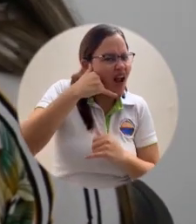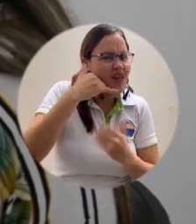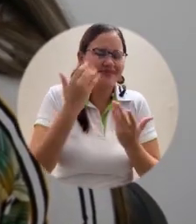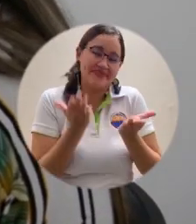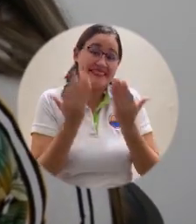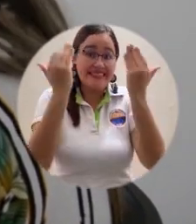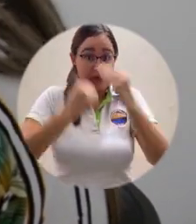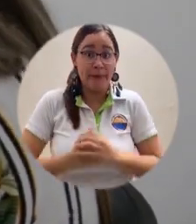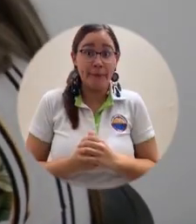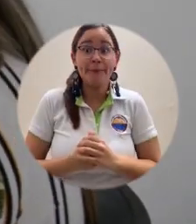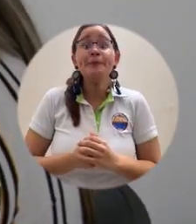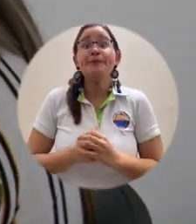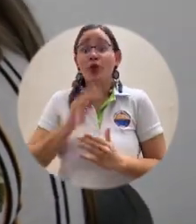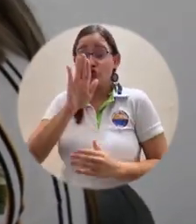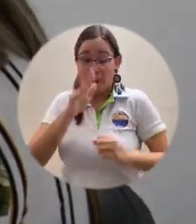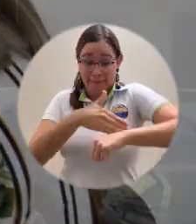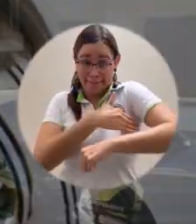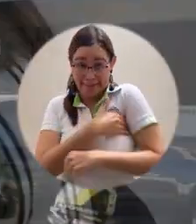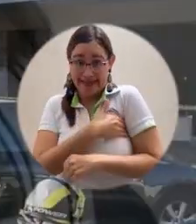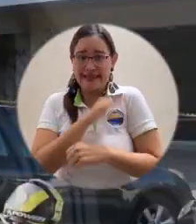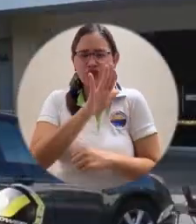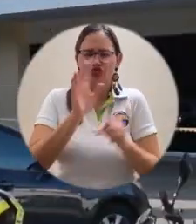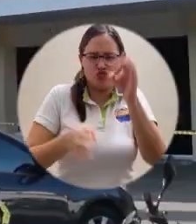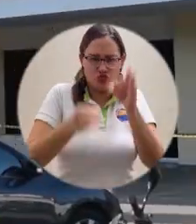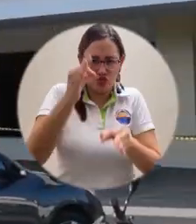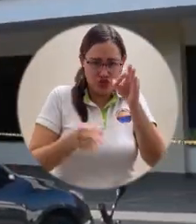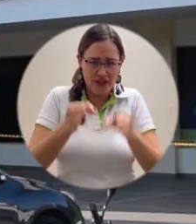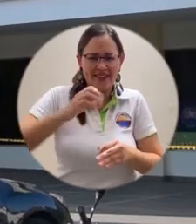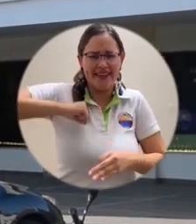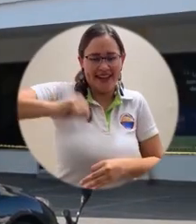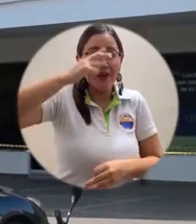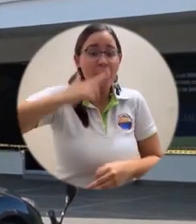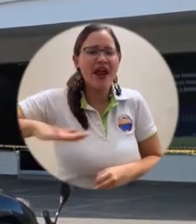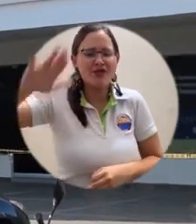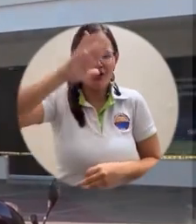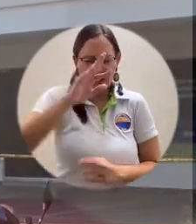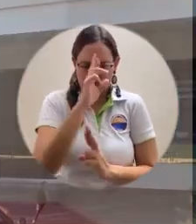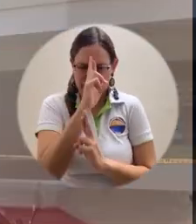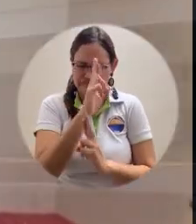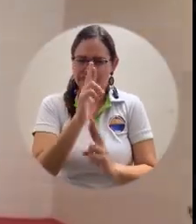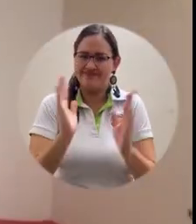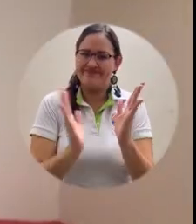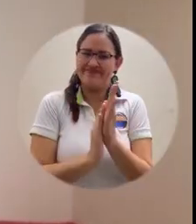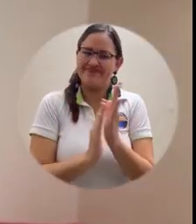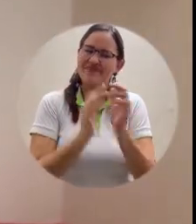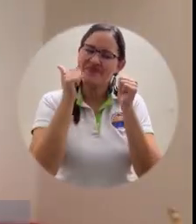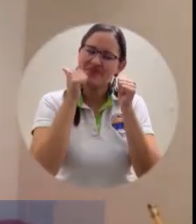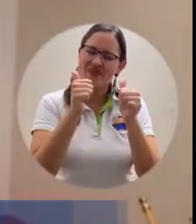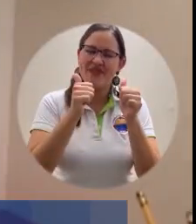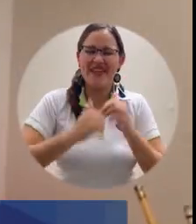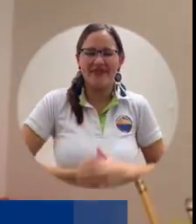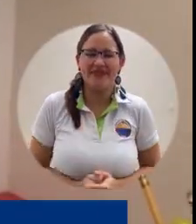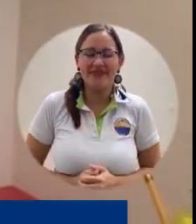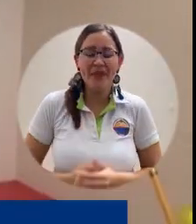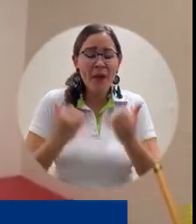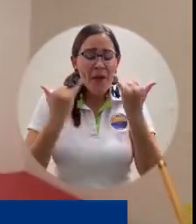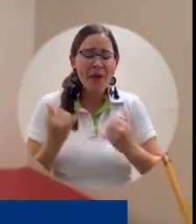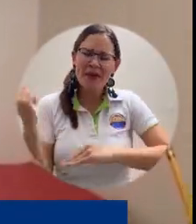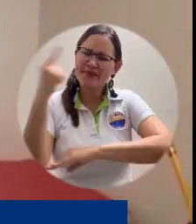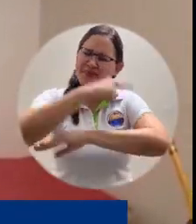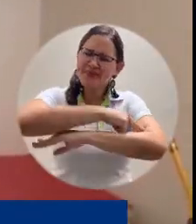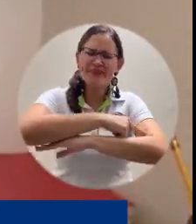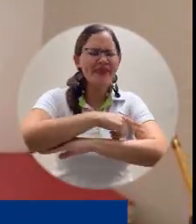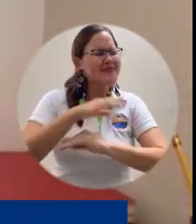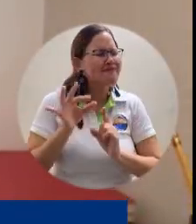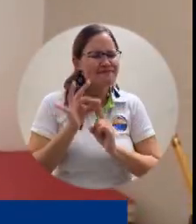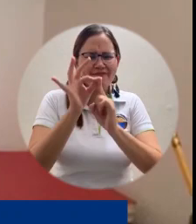recibieron un reconocimiento por parte del Ministerio de Justicia y del Derecho Nacional. Hoy quiero hacer un reconocimiento especial a la Universidad